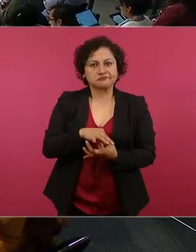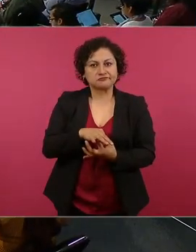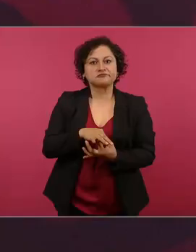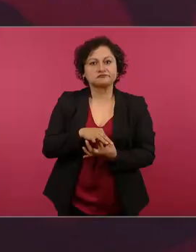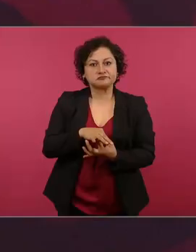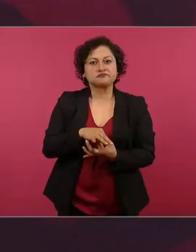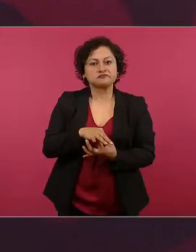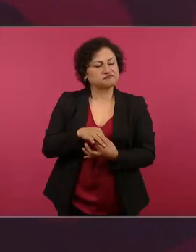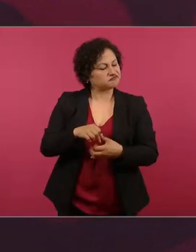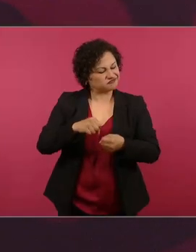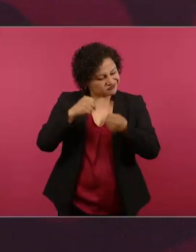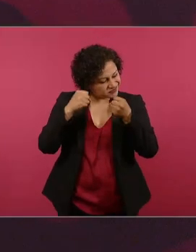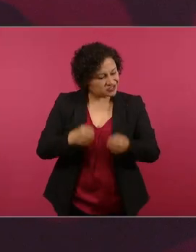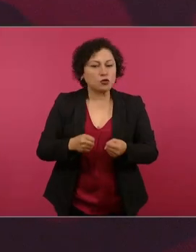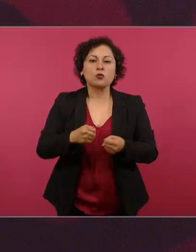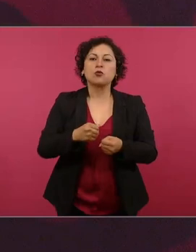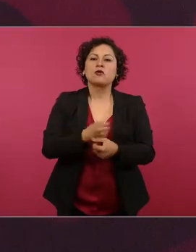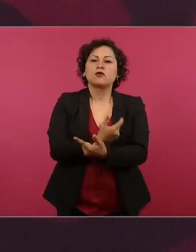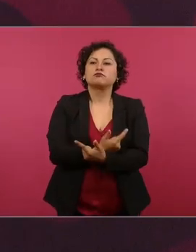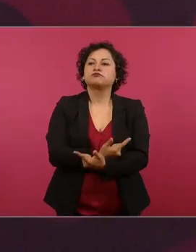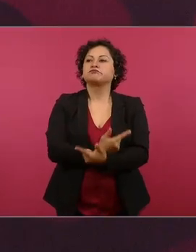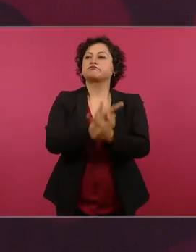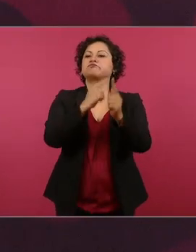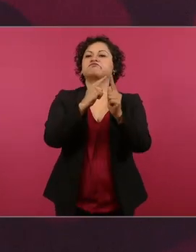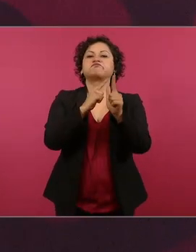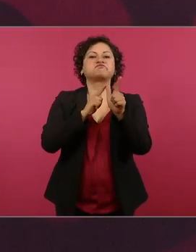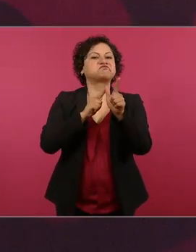van a ser libres